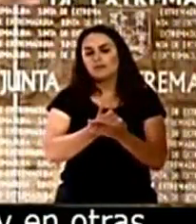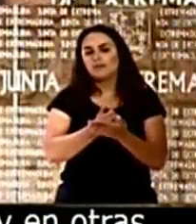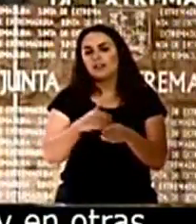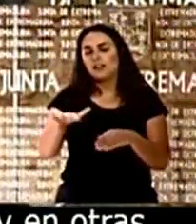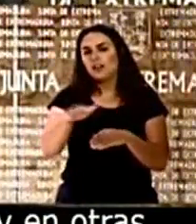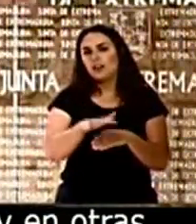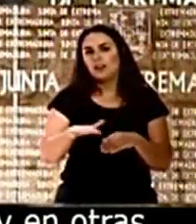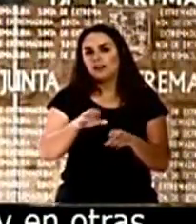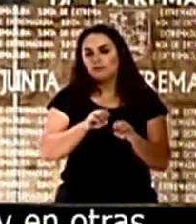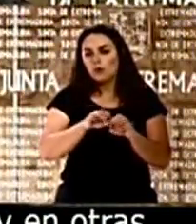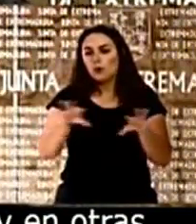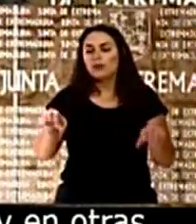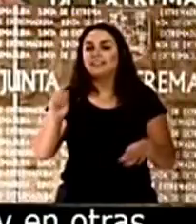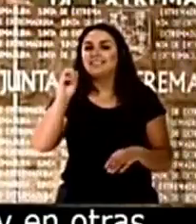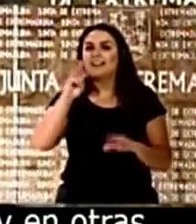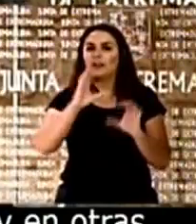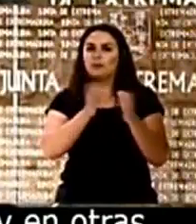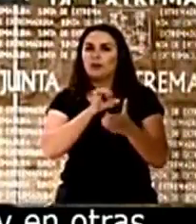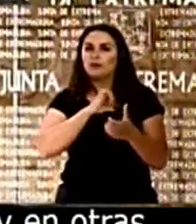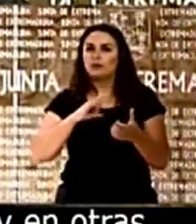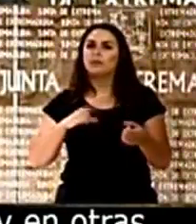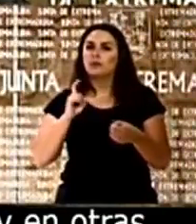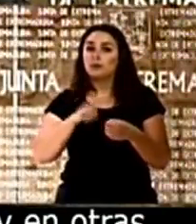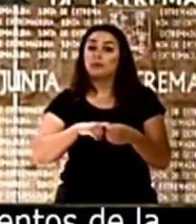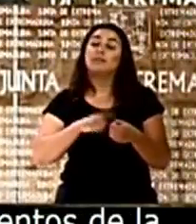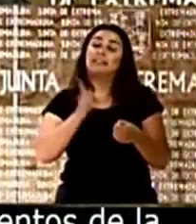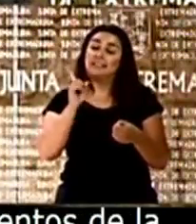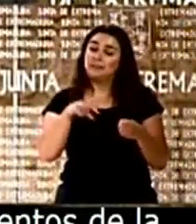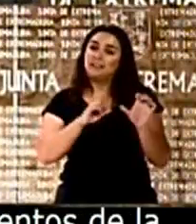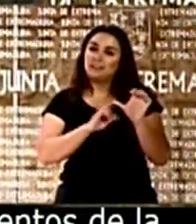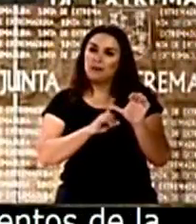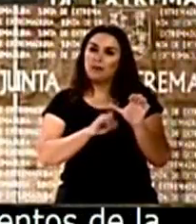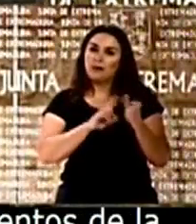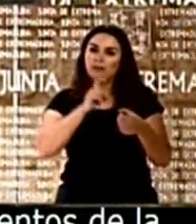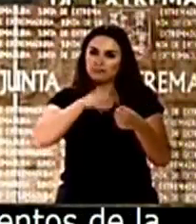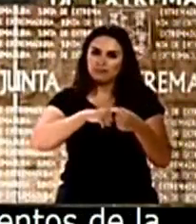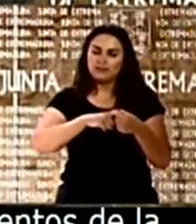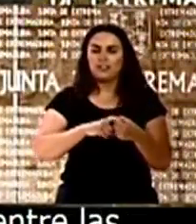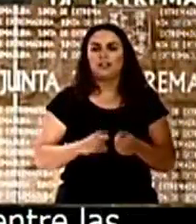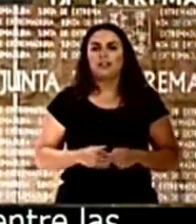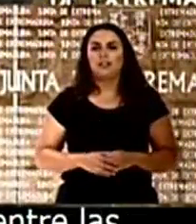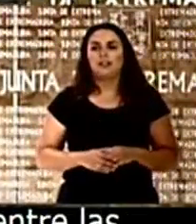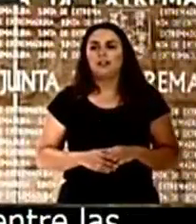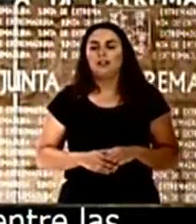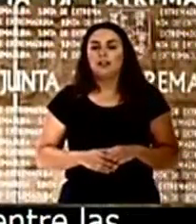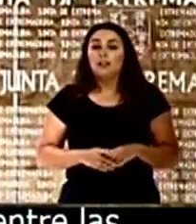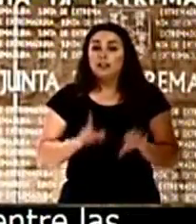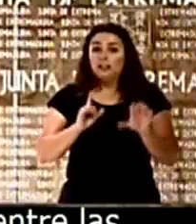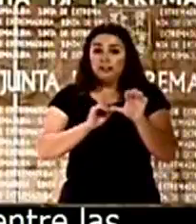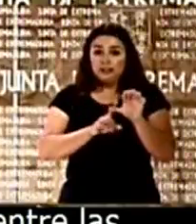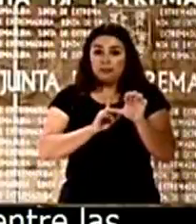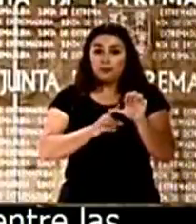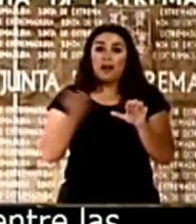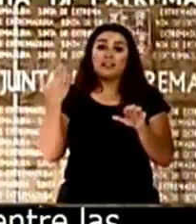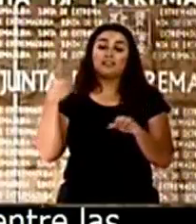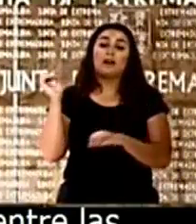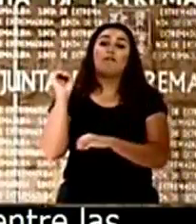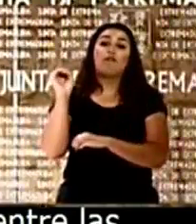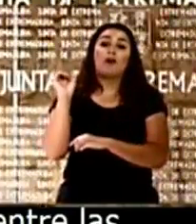Demográfico, que forman parte de 13 comunidades autónomas, entre ellas Extremadura, y que desde Extremadura en el Foro de Teruel hicimos